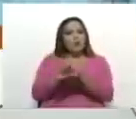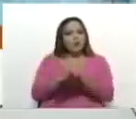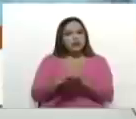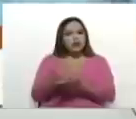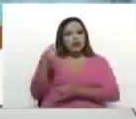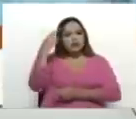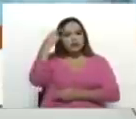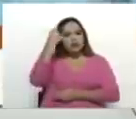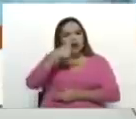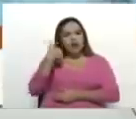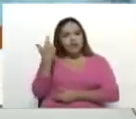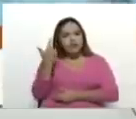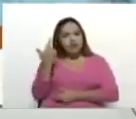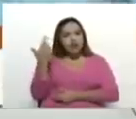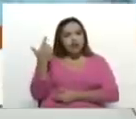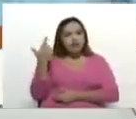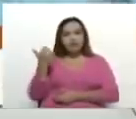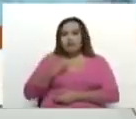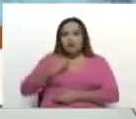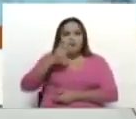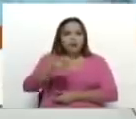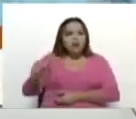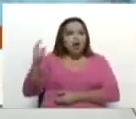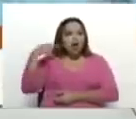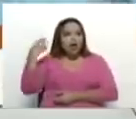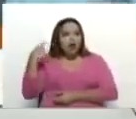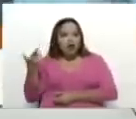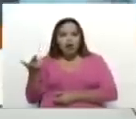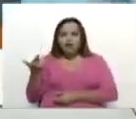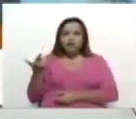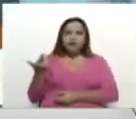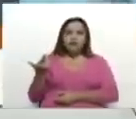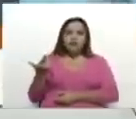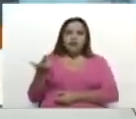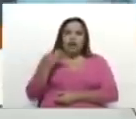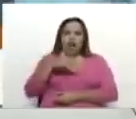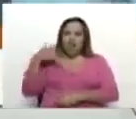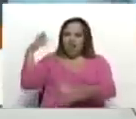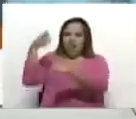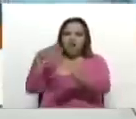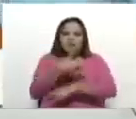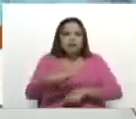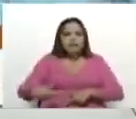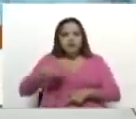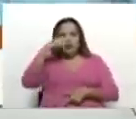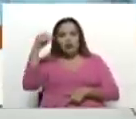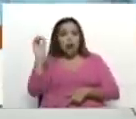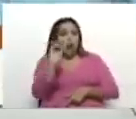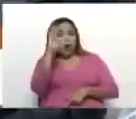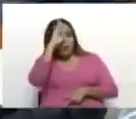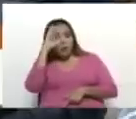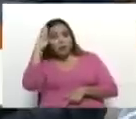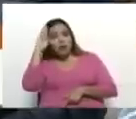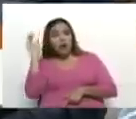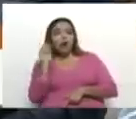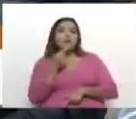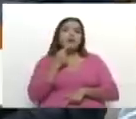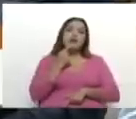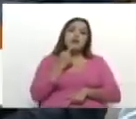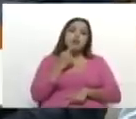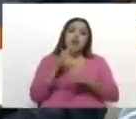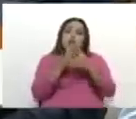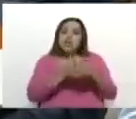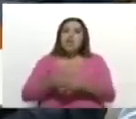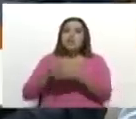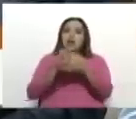que viene un loco y actúa contra el presidente maduro o contra diosdado o contra el ministro Padrino y los